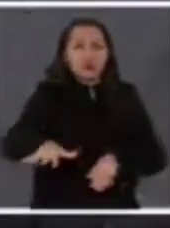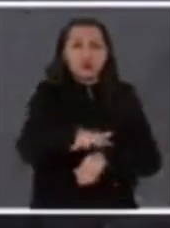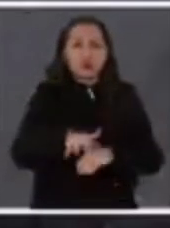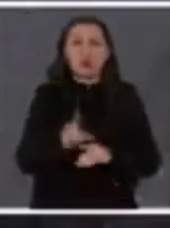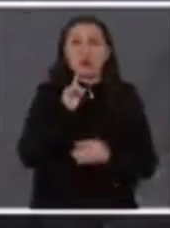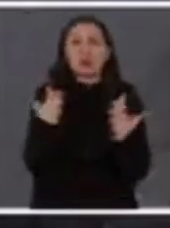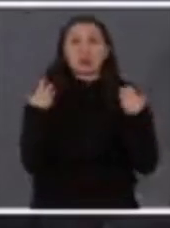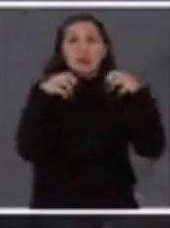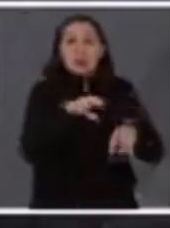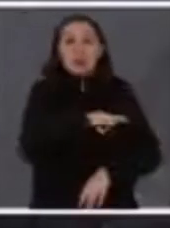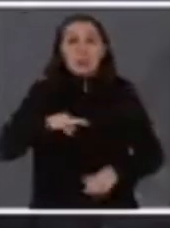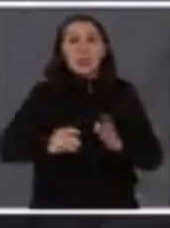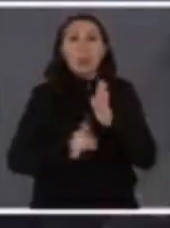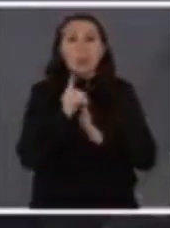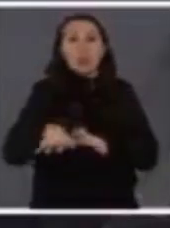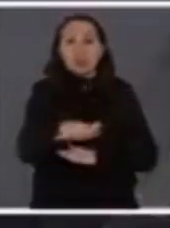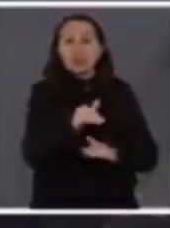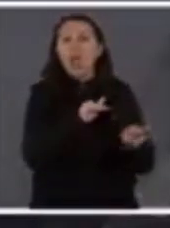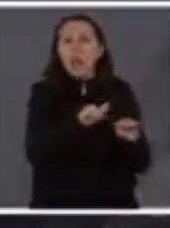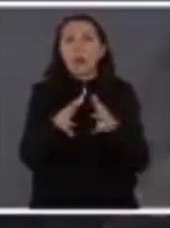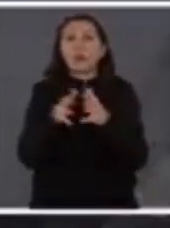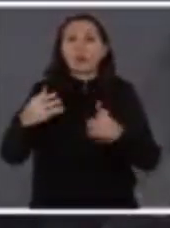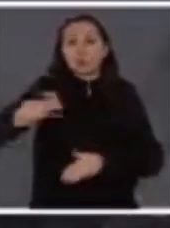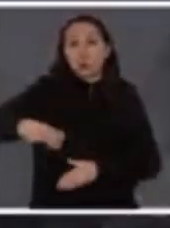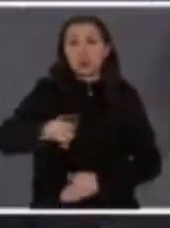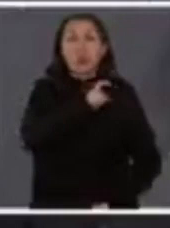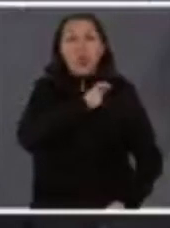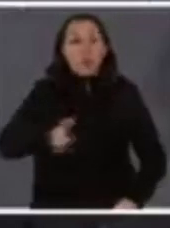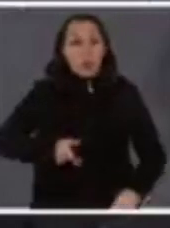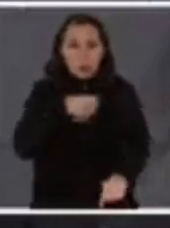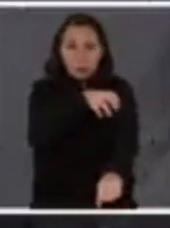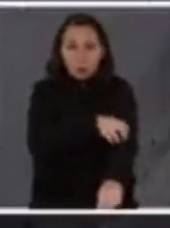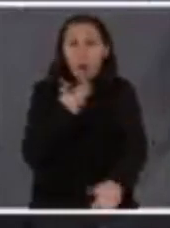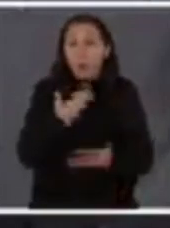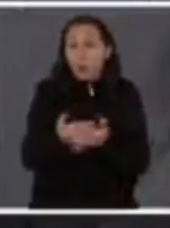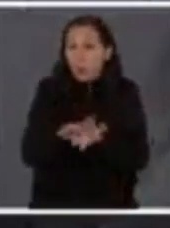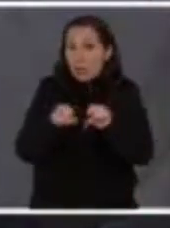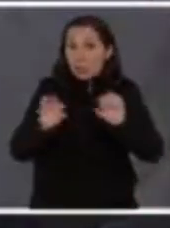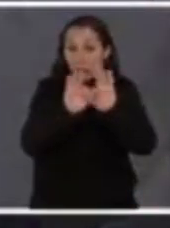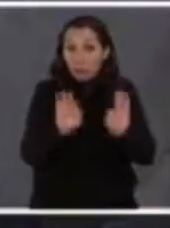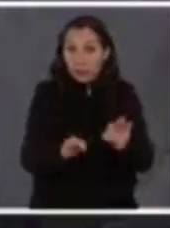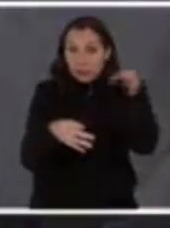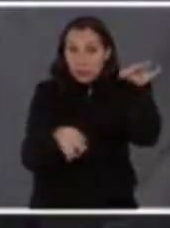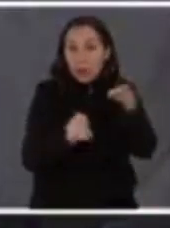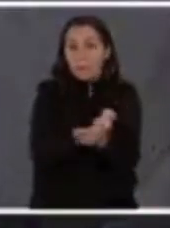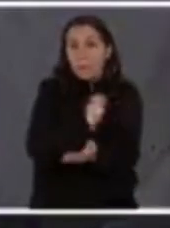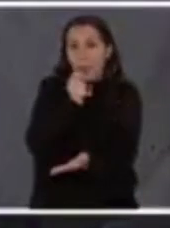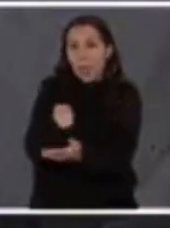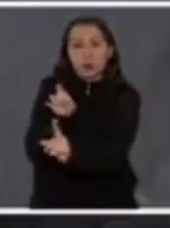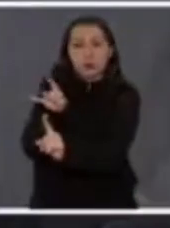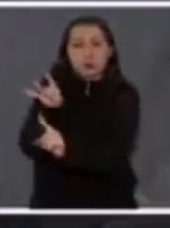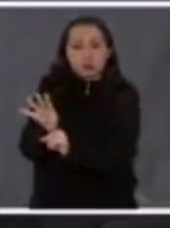Esto está a cargo del Ministerio de Desarrollo Social, pero nos apoyamos mucho en los municipios y en los gobiernos regionales. Una vez que esté realizada la ficha, los pagos se depositarán de